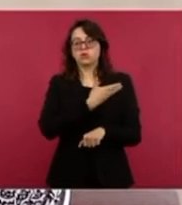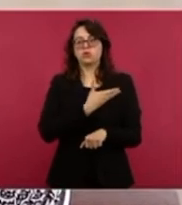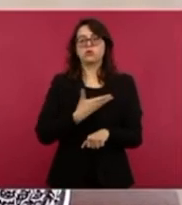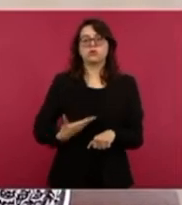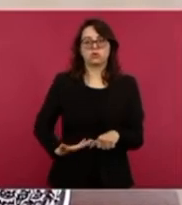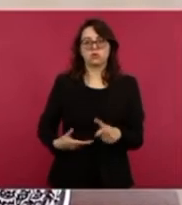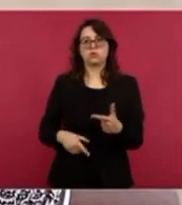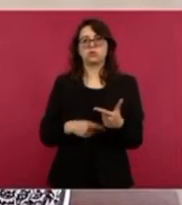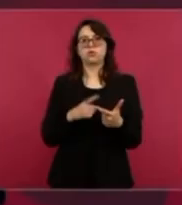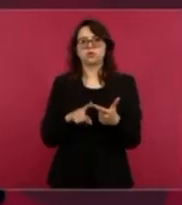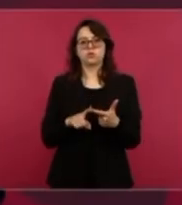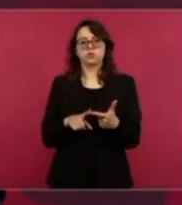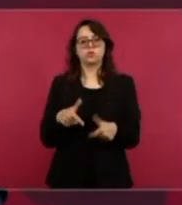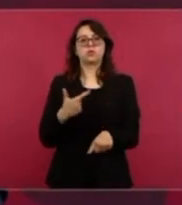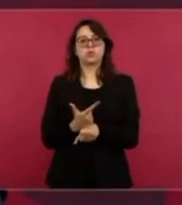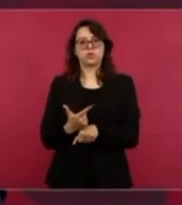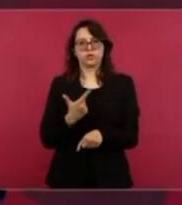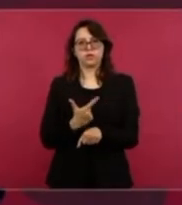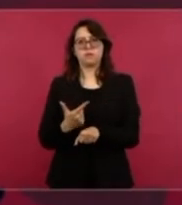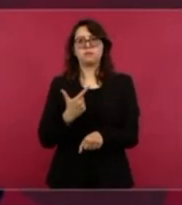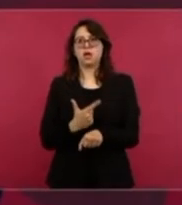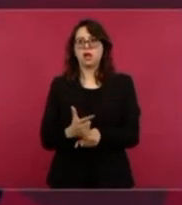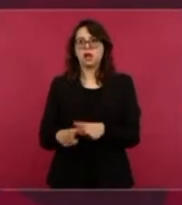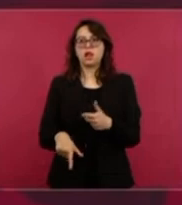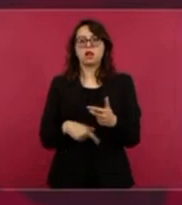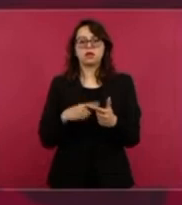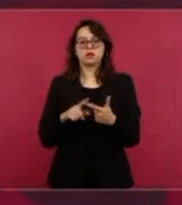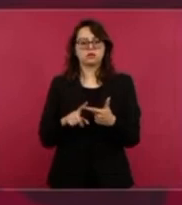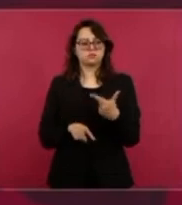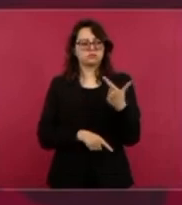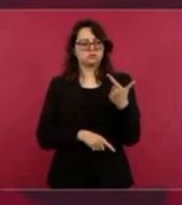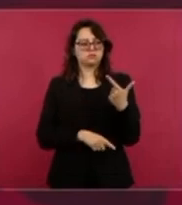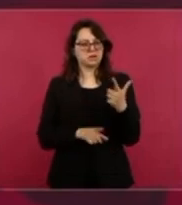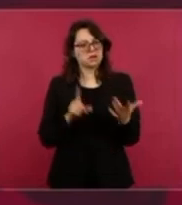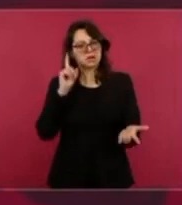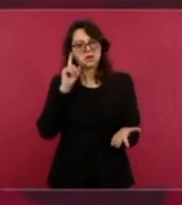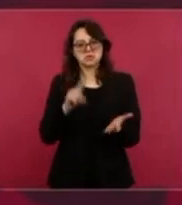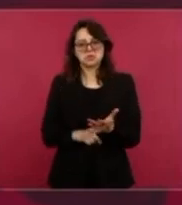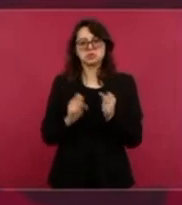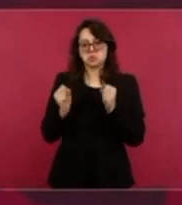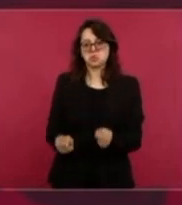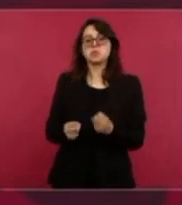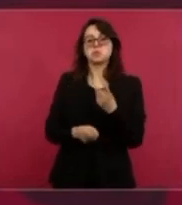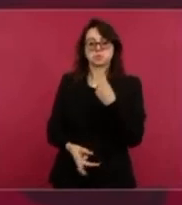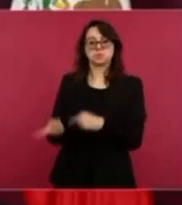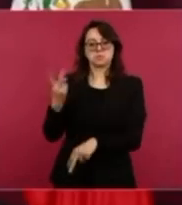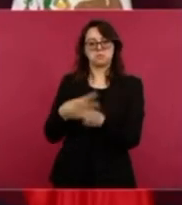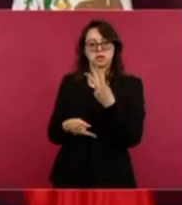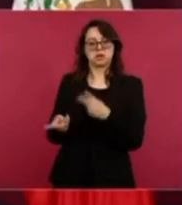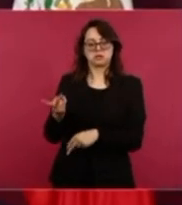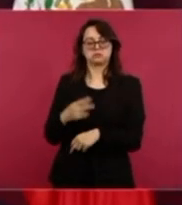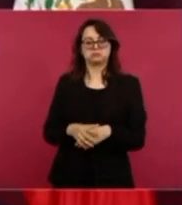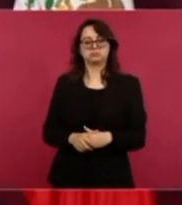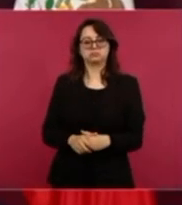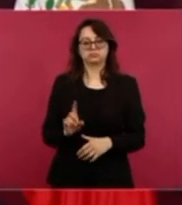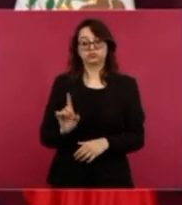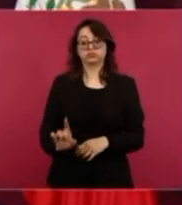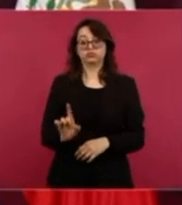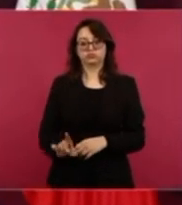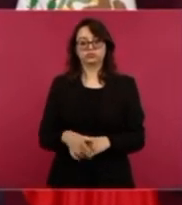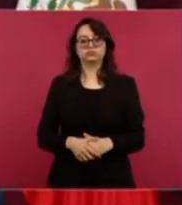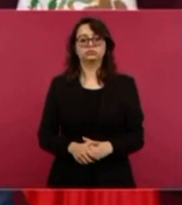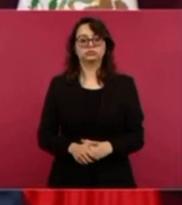el presidente de Guatemala, hasta ahí, sí, nada más, hasta ahora.